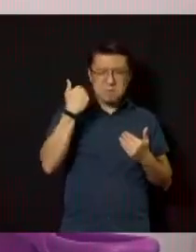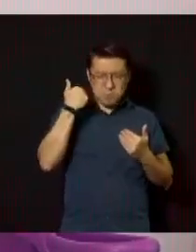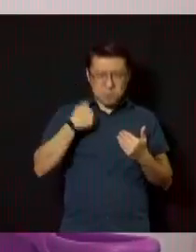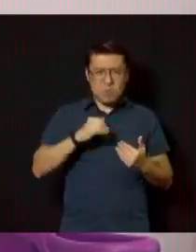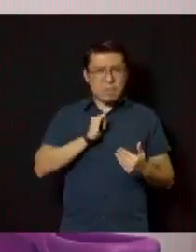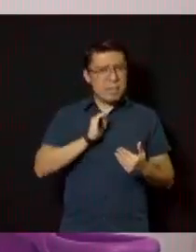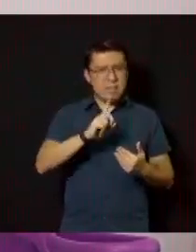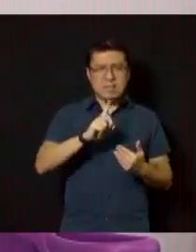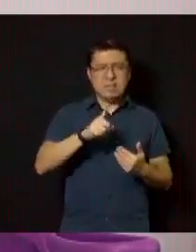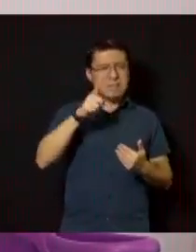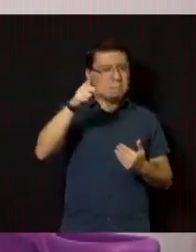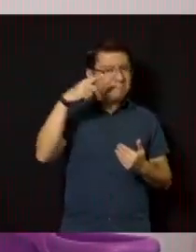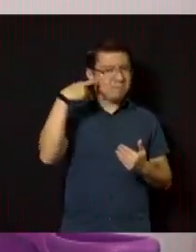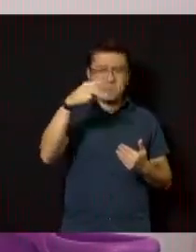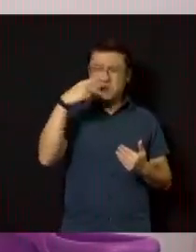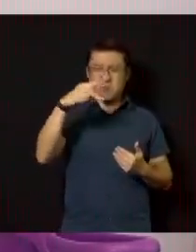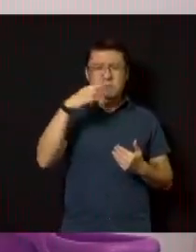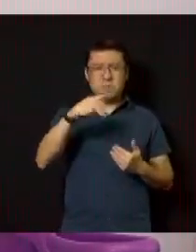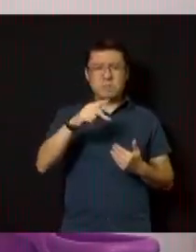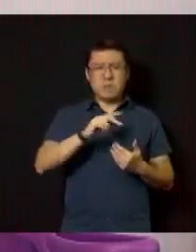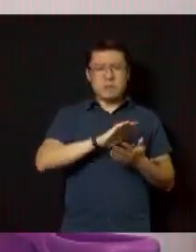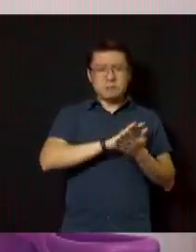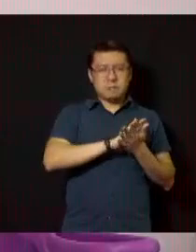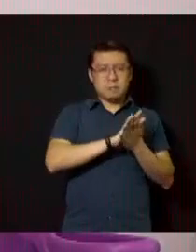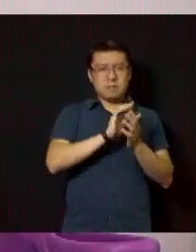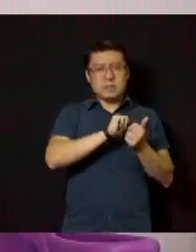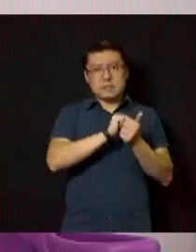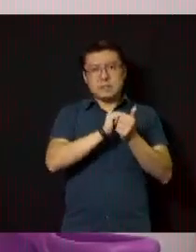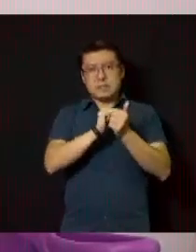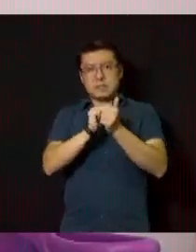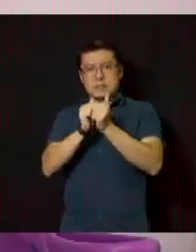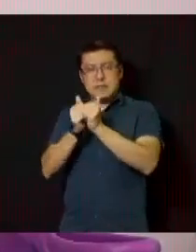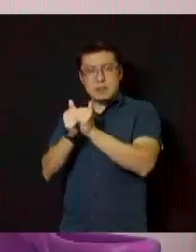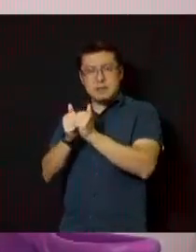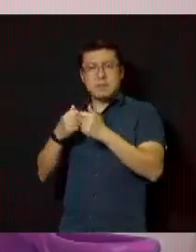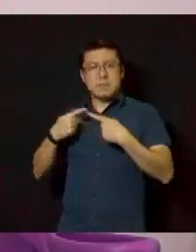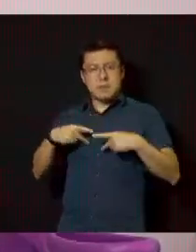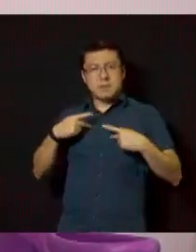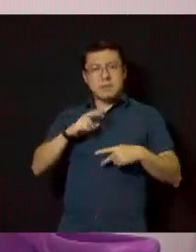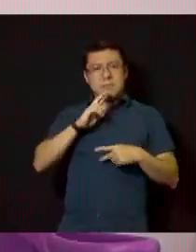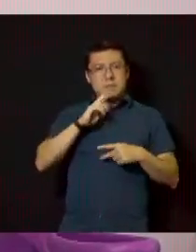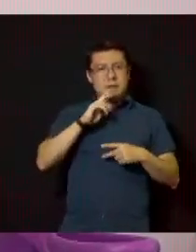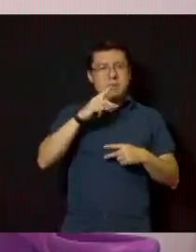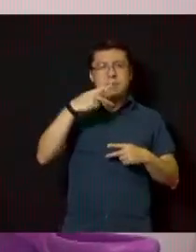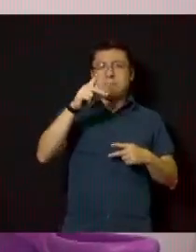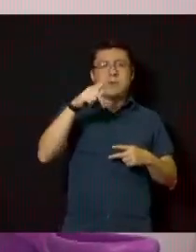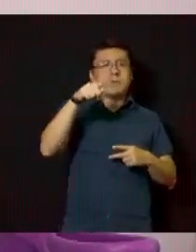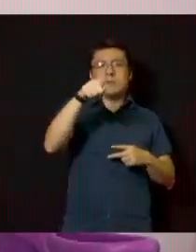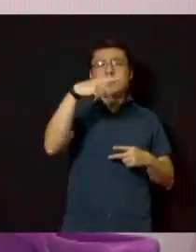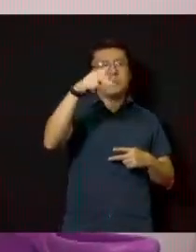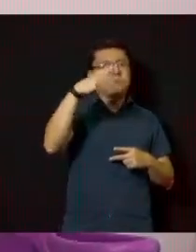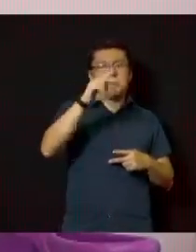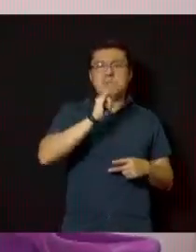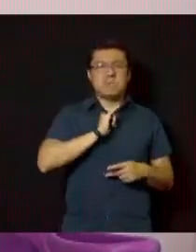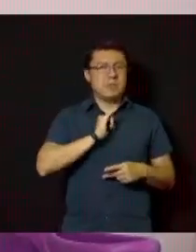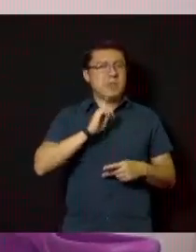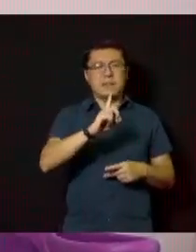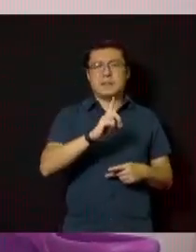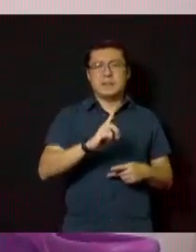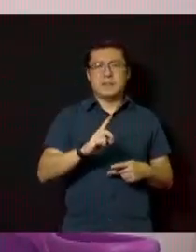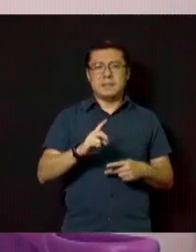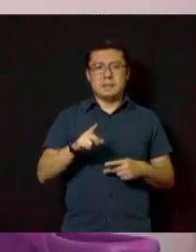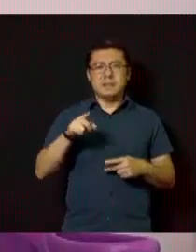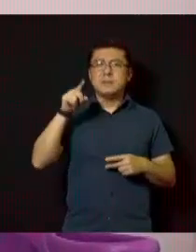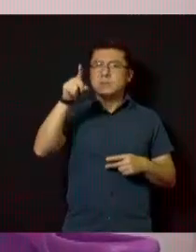nos vamos transformando, vamos siendo mejores personas, mejores empresarios, pero conservando nuestra esencia. Entonces, en Seitú eres bienvenido como